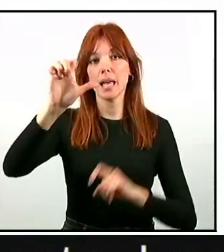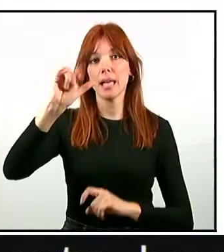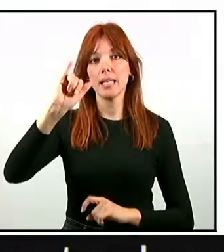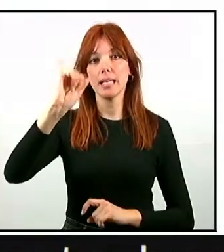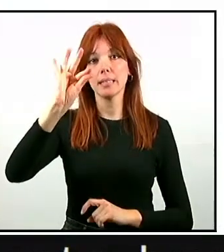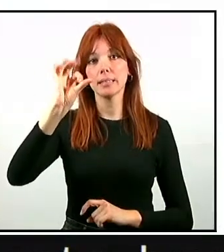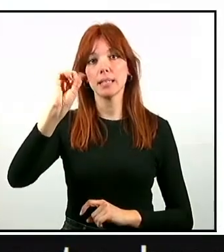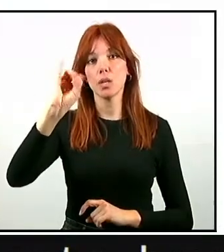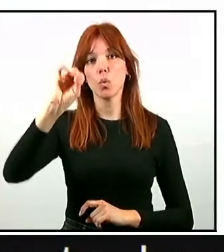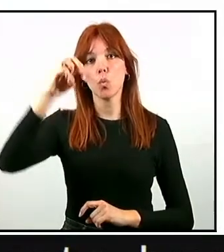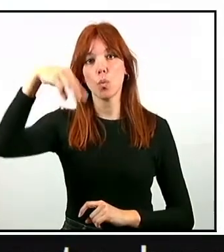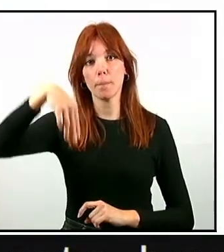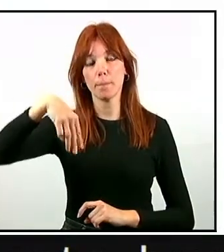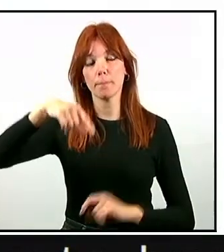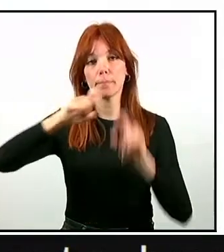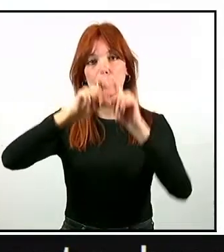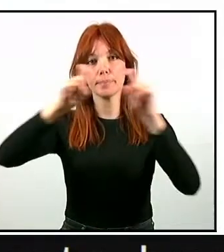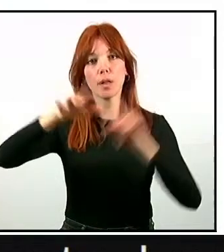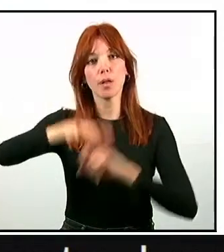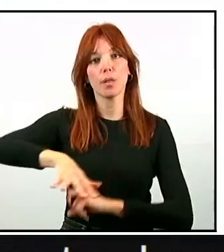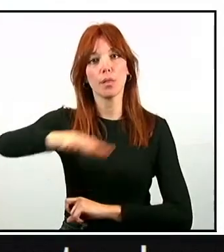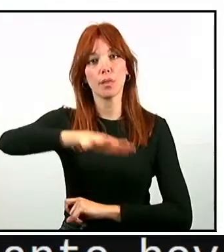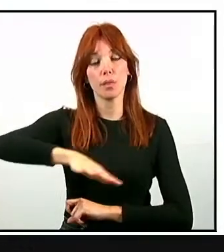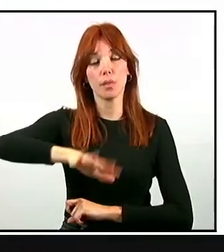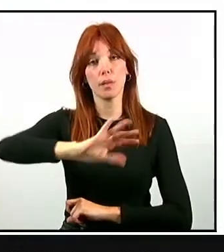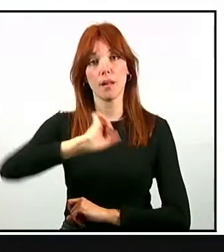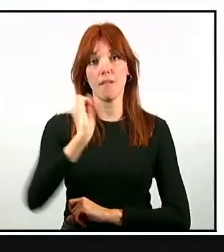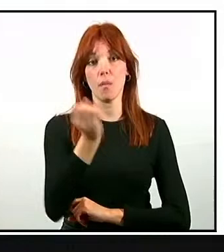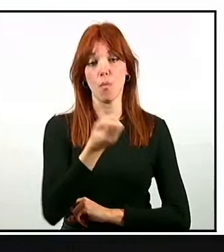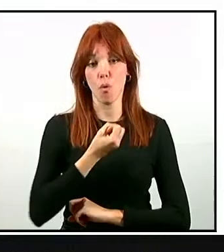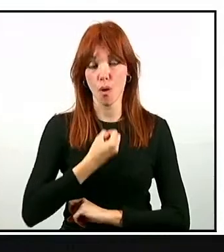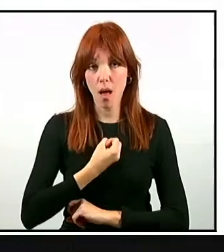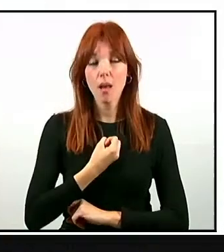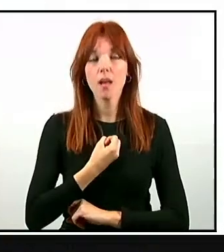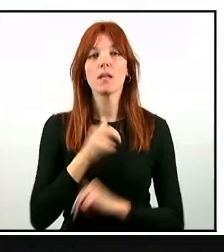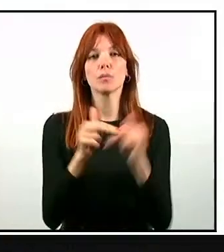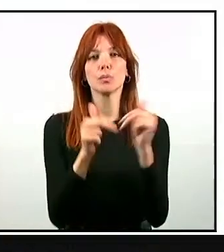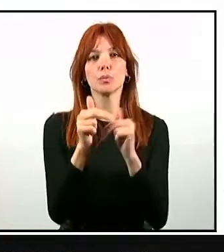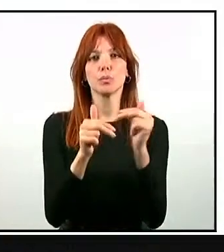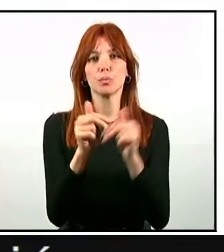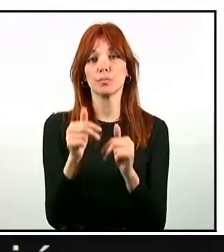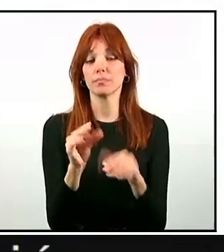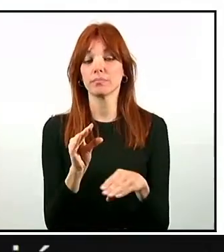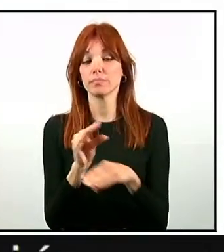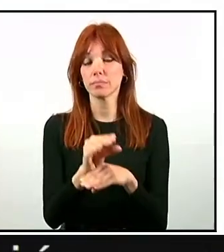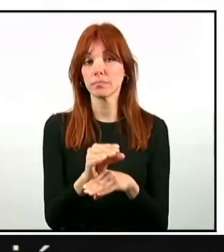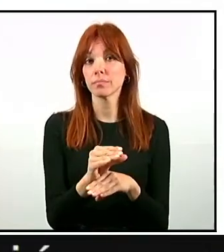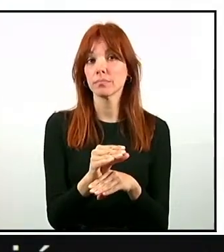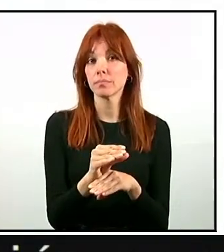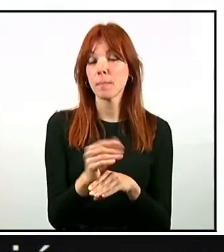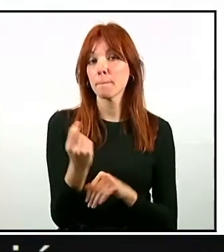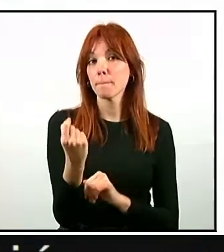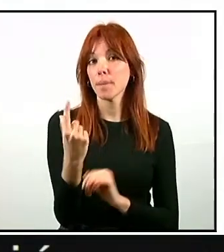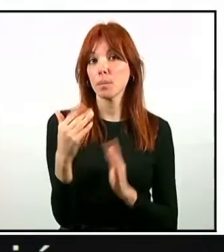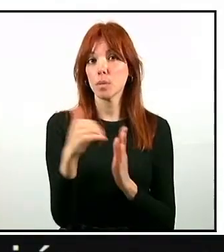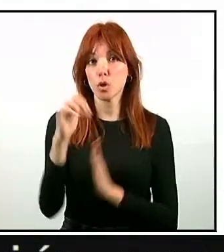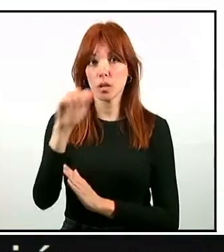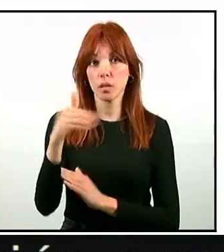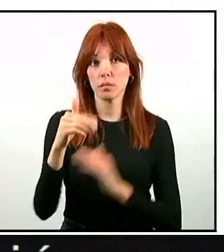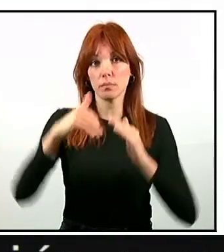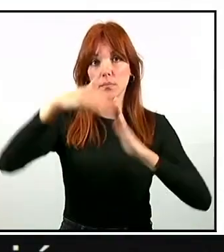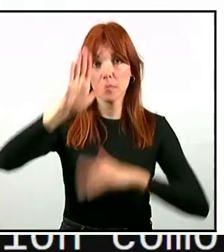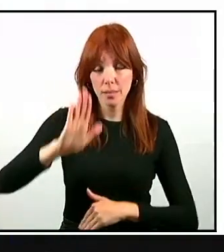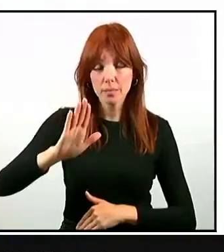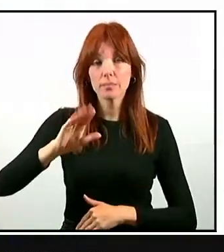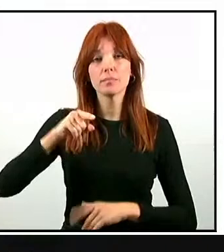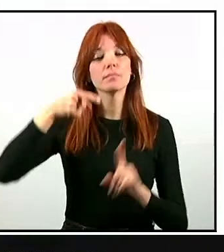va a instalarse en Navalmoral de la Mata con una inversión, como digo, superior a los 1.000 millones de euros, entra a